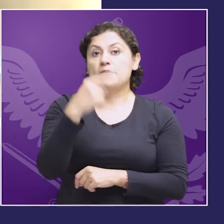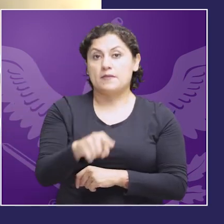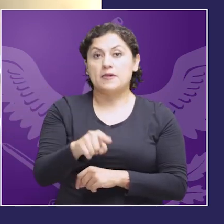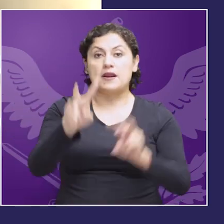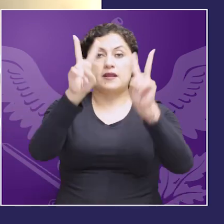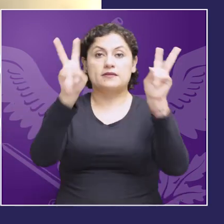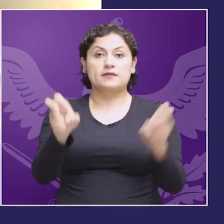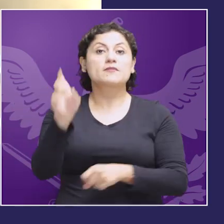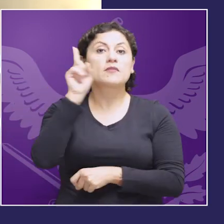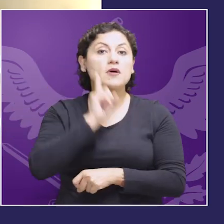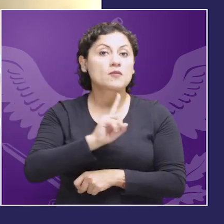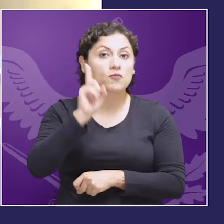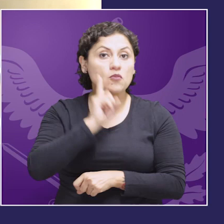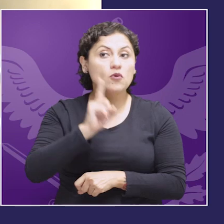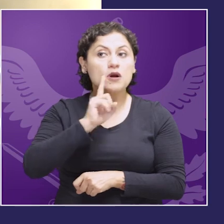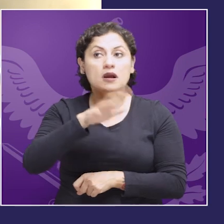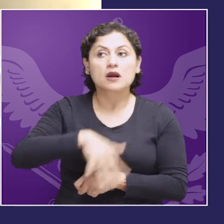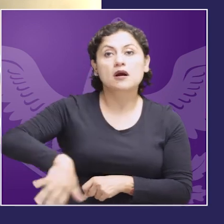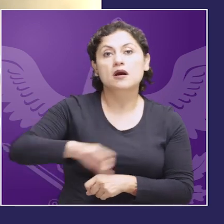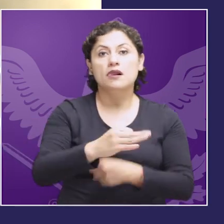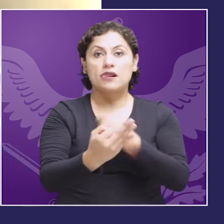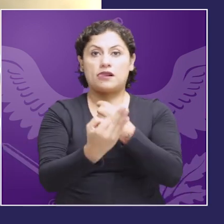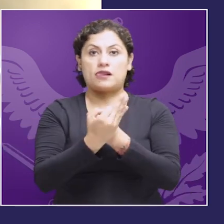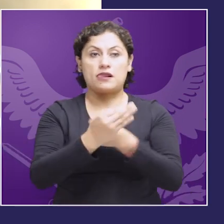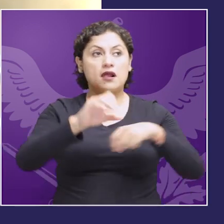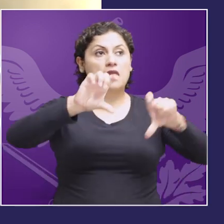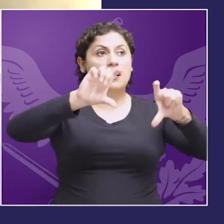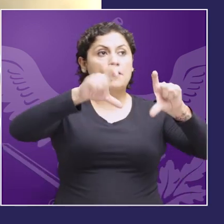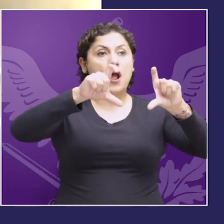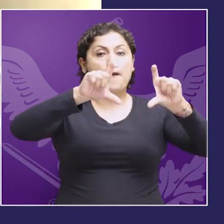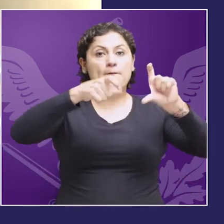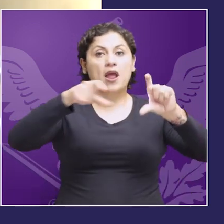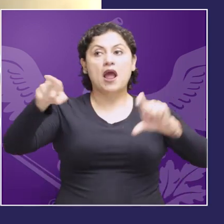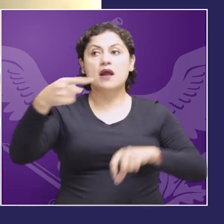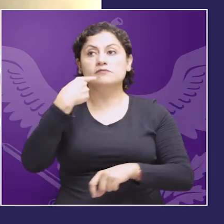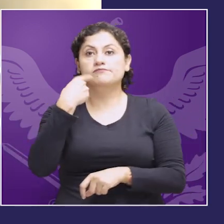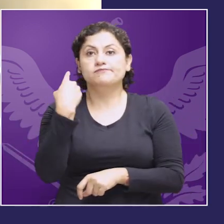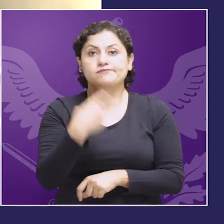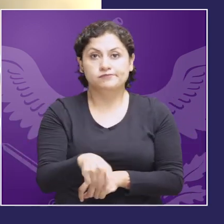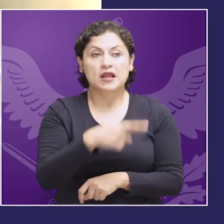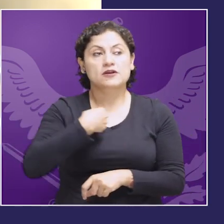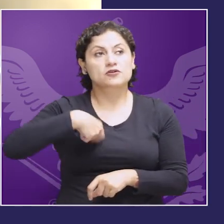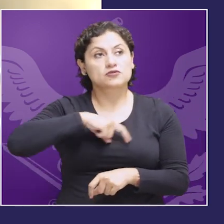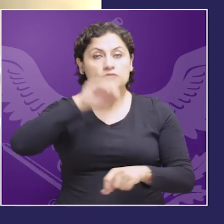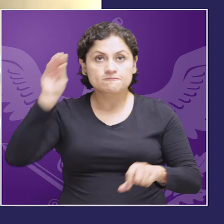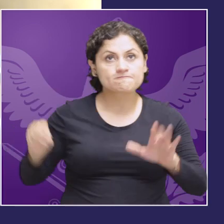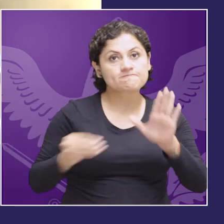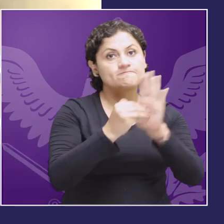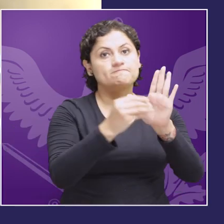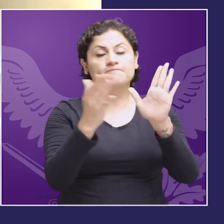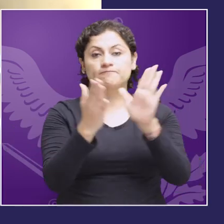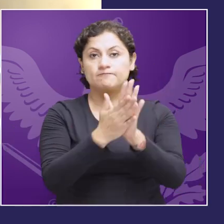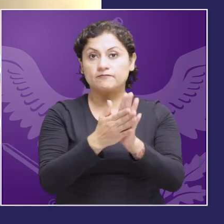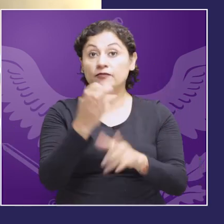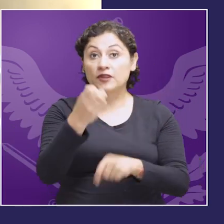ingresaban a nuestra línea telefónica de las mujeres que iban en medio del partido reportando la violencia.